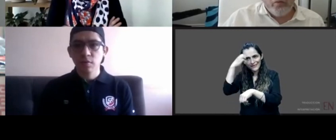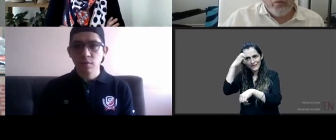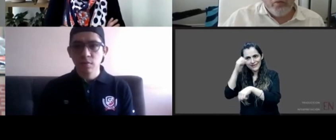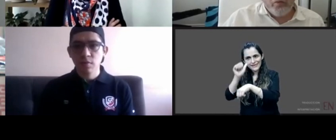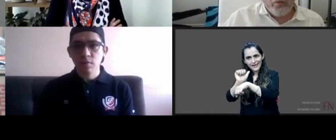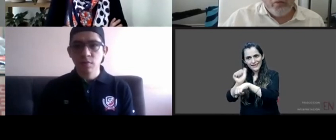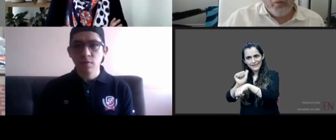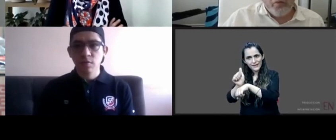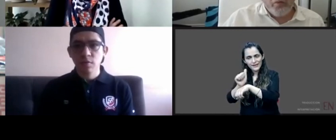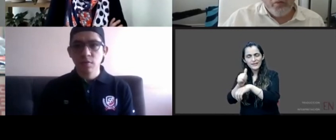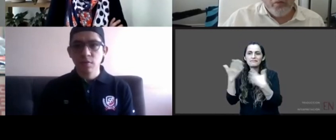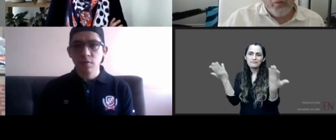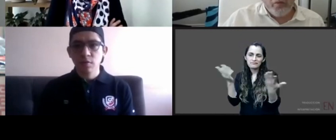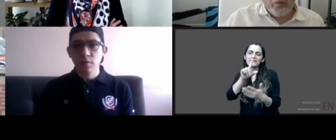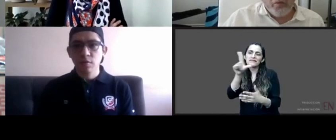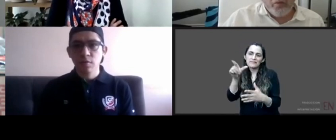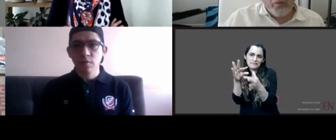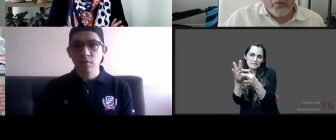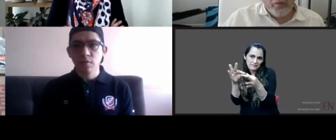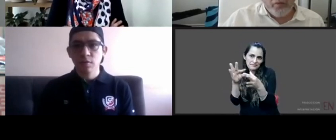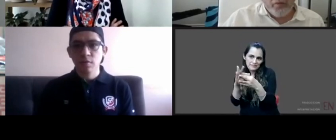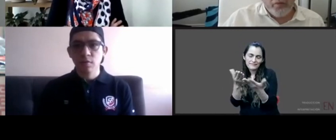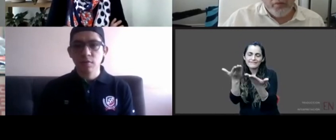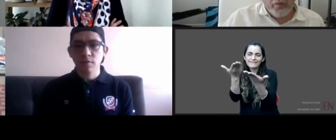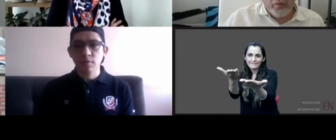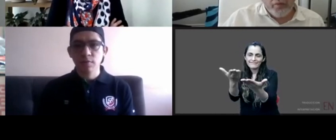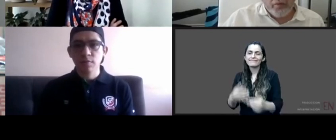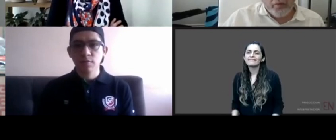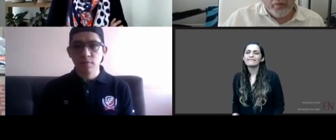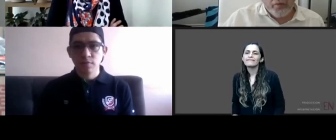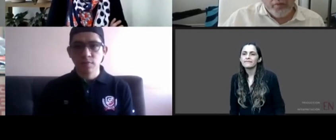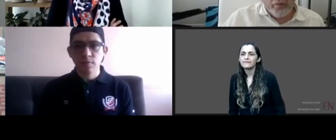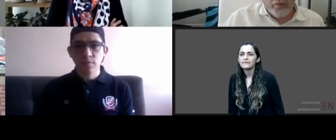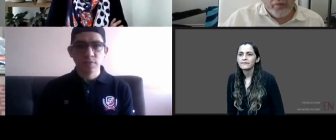bueno, vamos a escucharte, Gilberta, adelante.